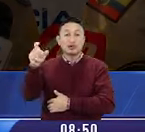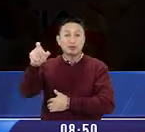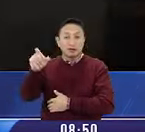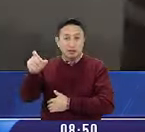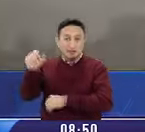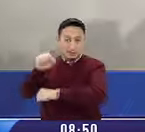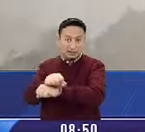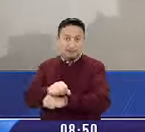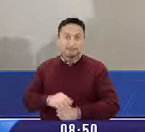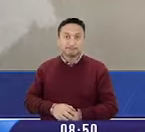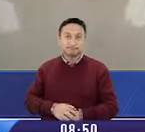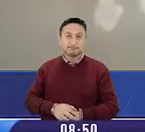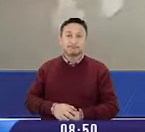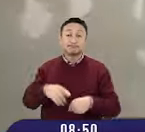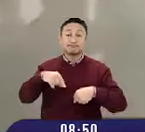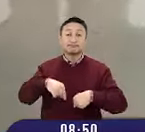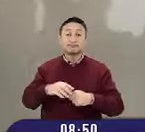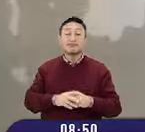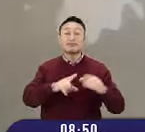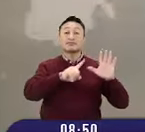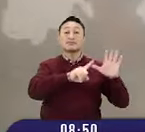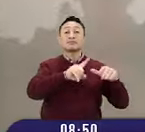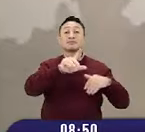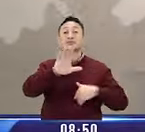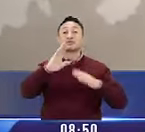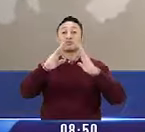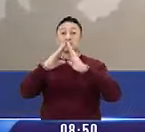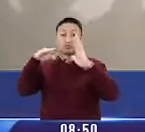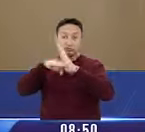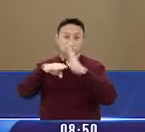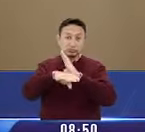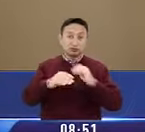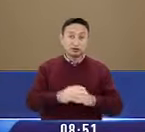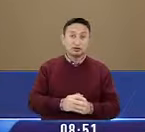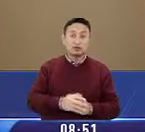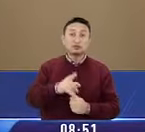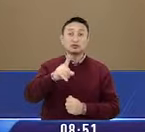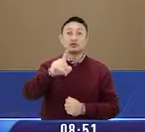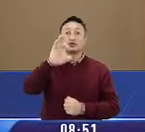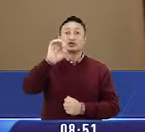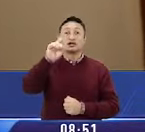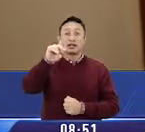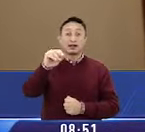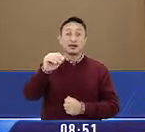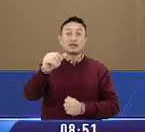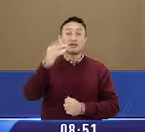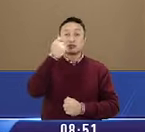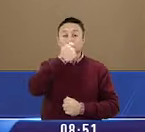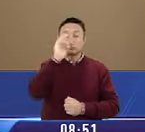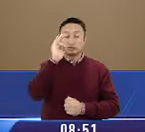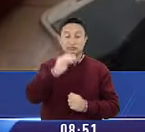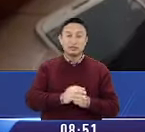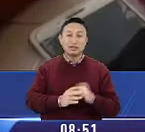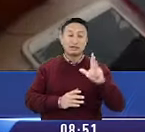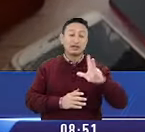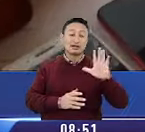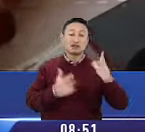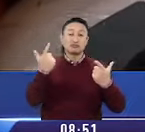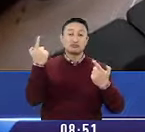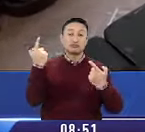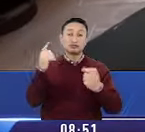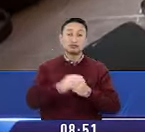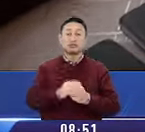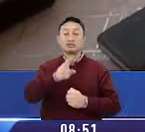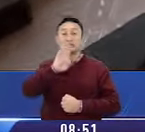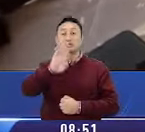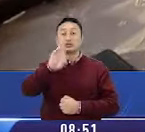captura. El trabajo desplegado en 65 allanamientos permitió la incautación de más de una tonelada de droga, 35 armas, 568